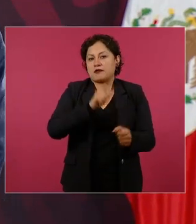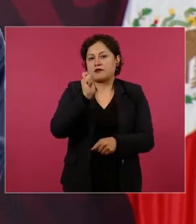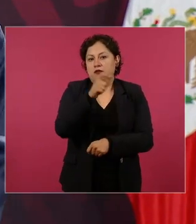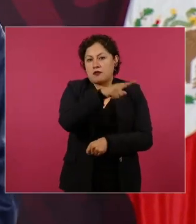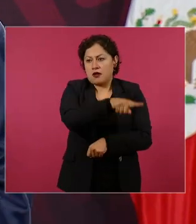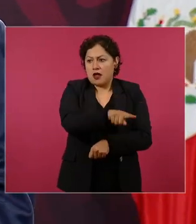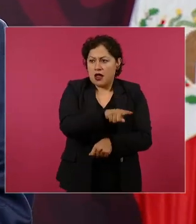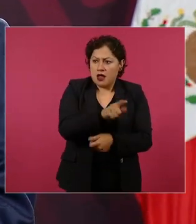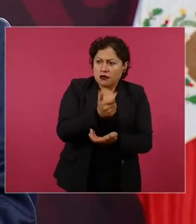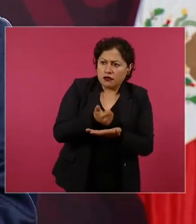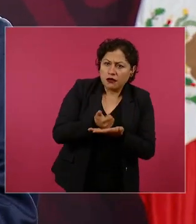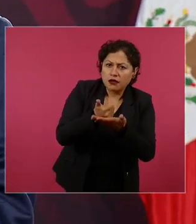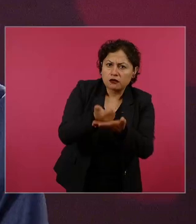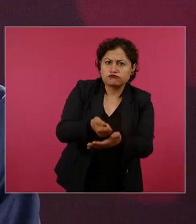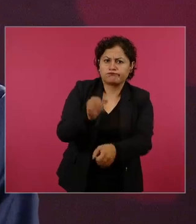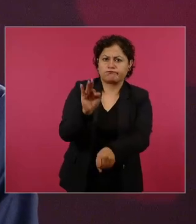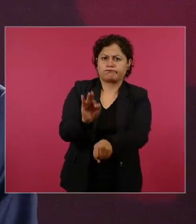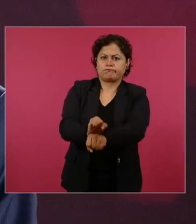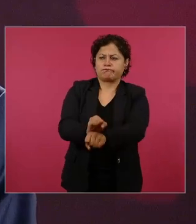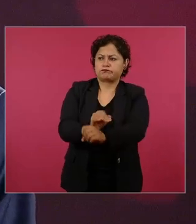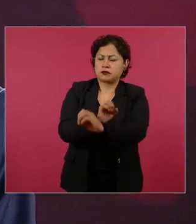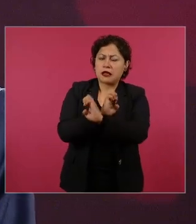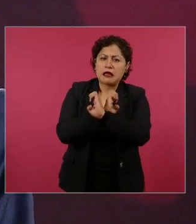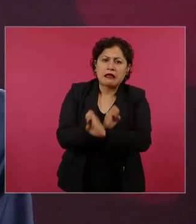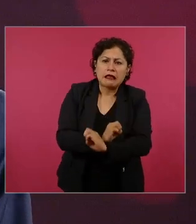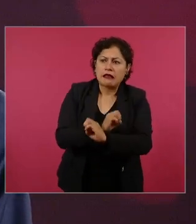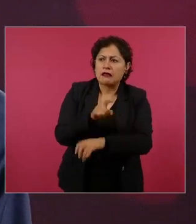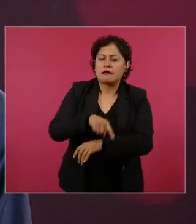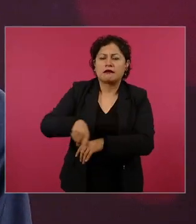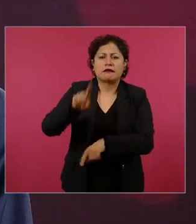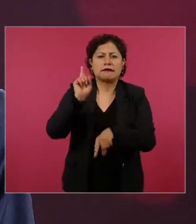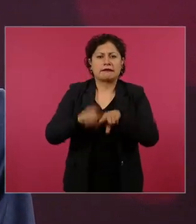Un cura rebelde y bueno,